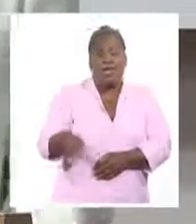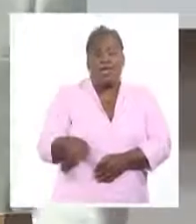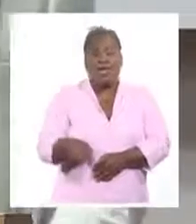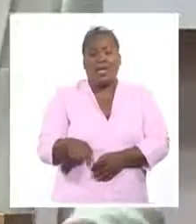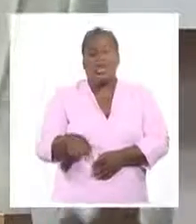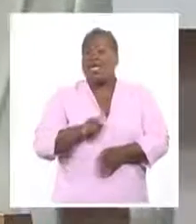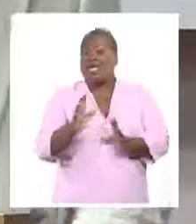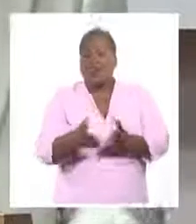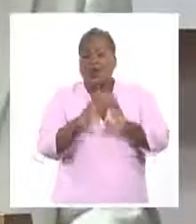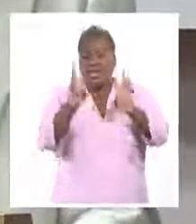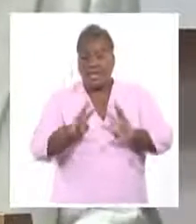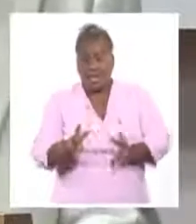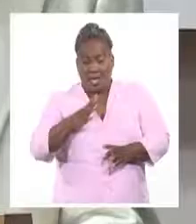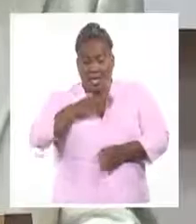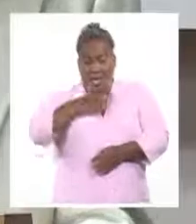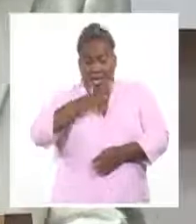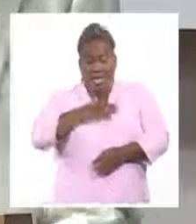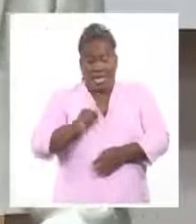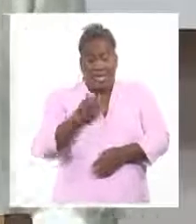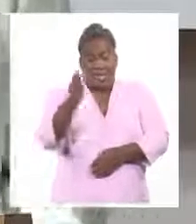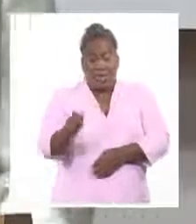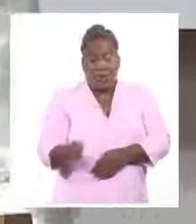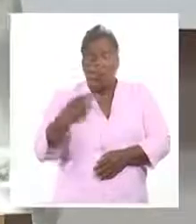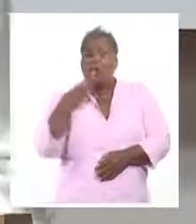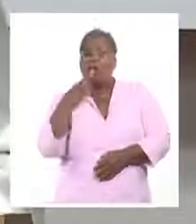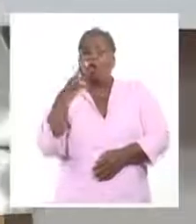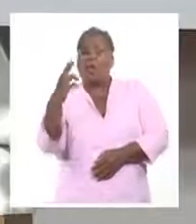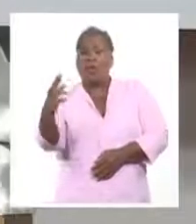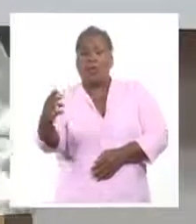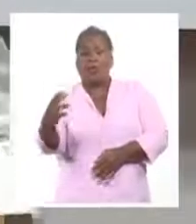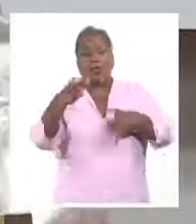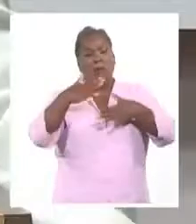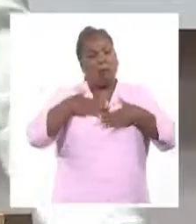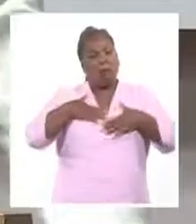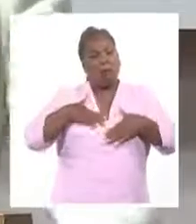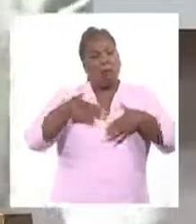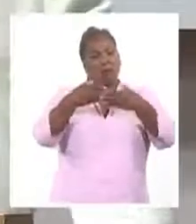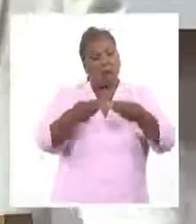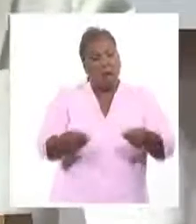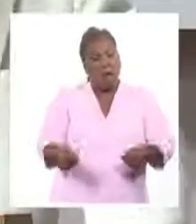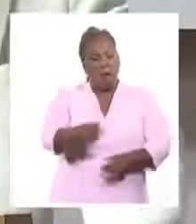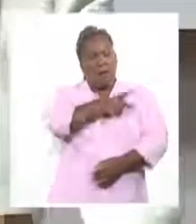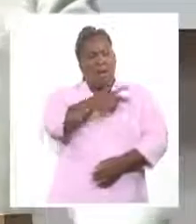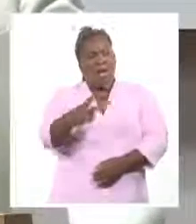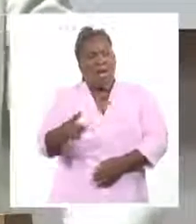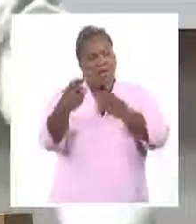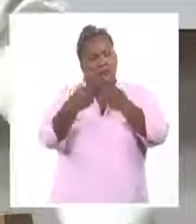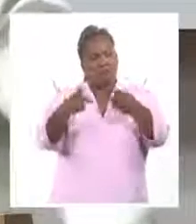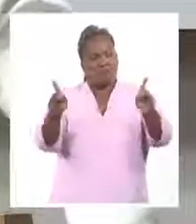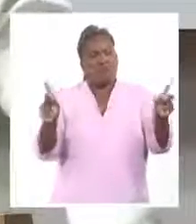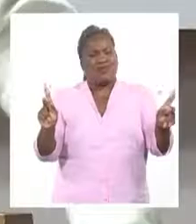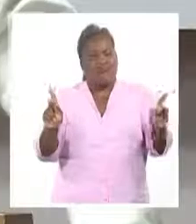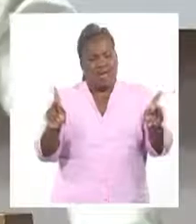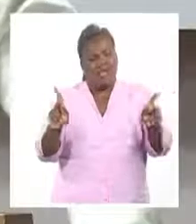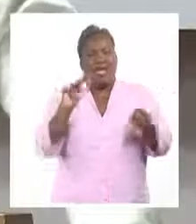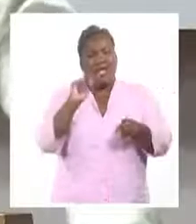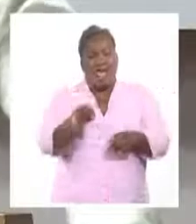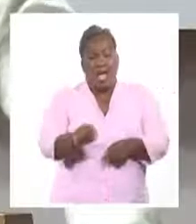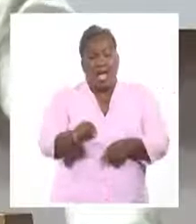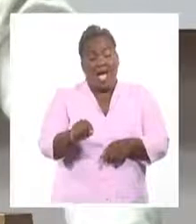valiosos intelectuales y artistas han respondido con serenidad, con valor y con profesionalidad a los